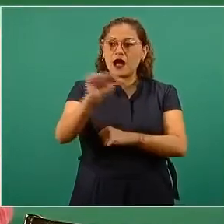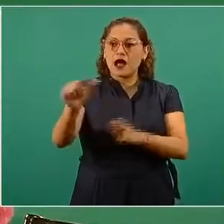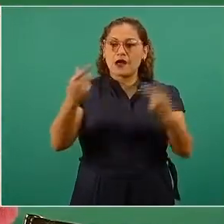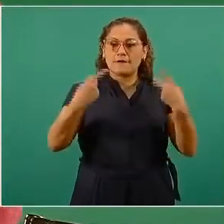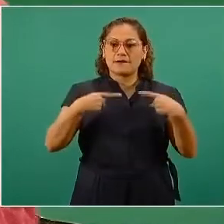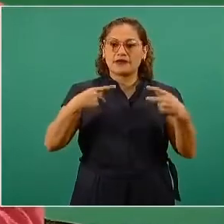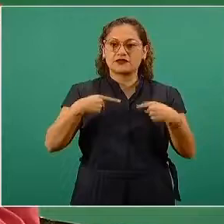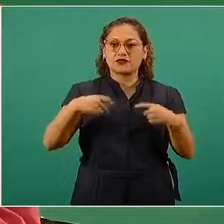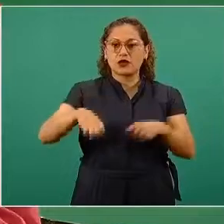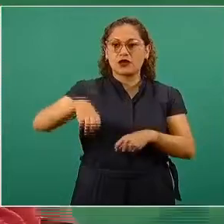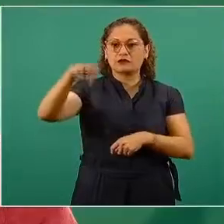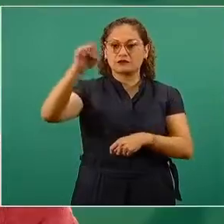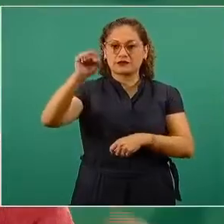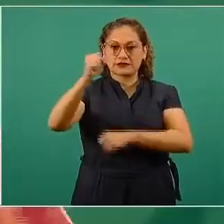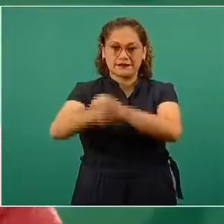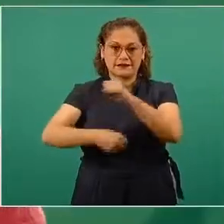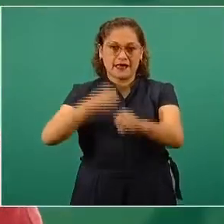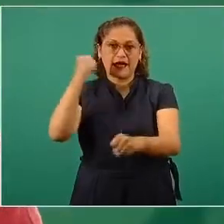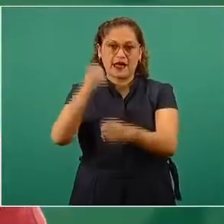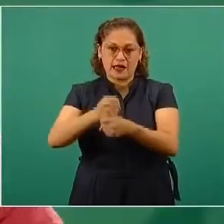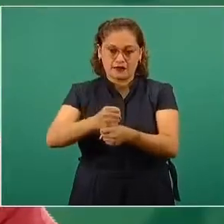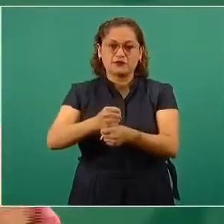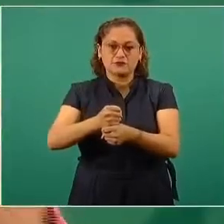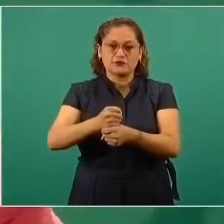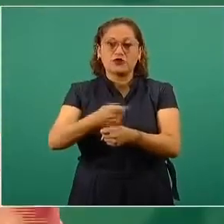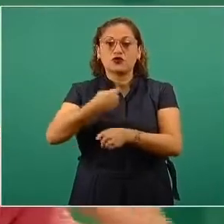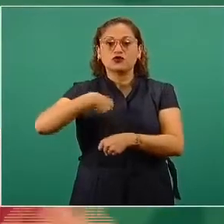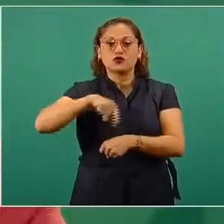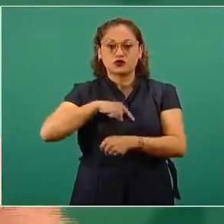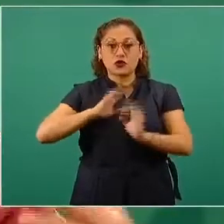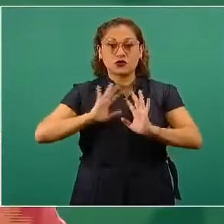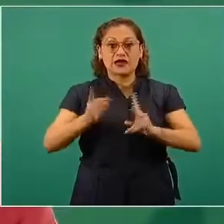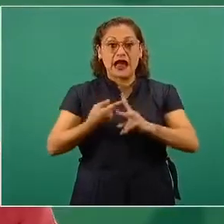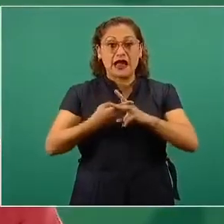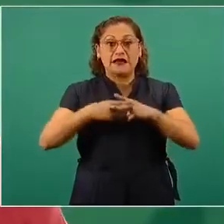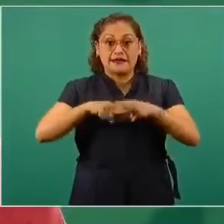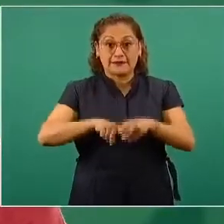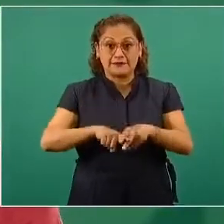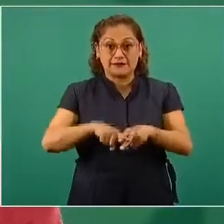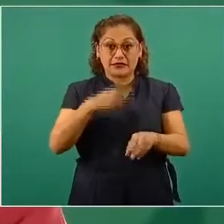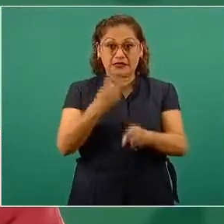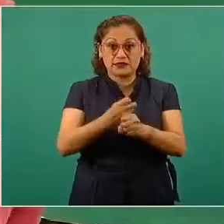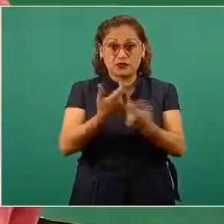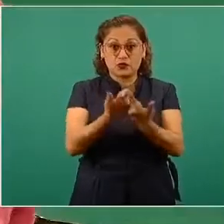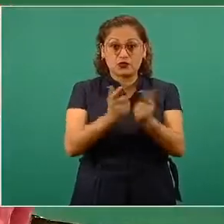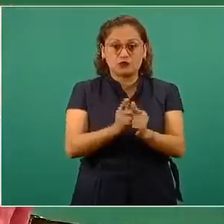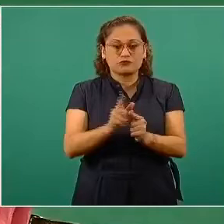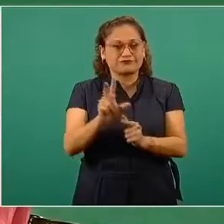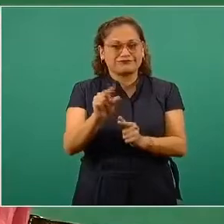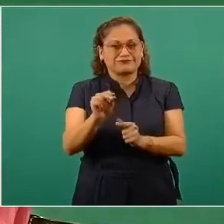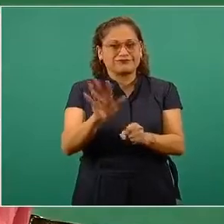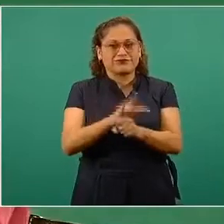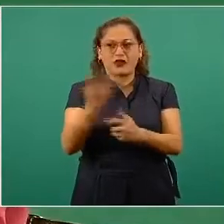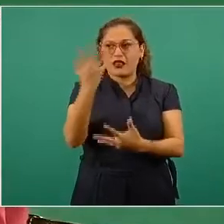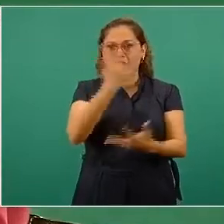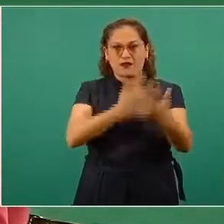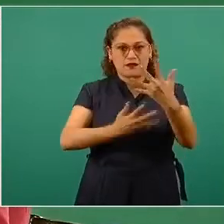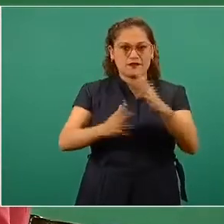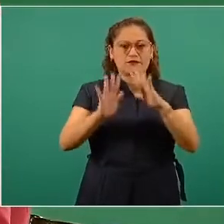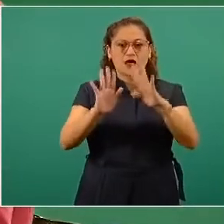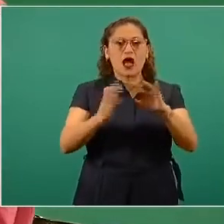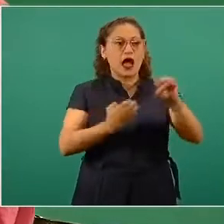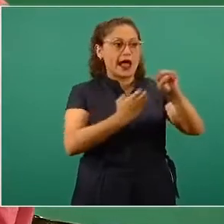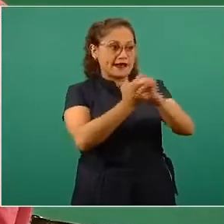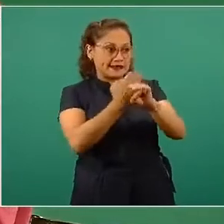queremos empezar con el segundo bloque porque esto podría hacer confuso el proceso de vacunación. En algunas entidades federativas ya hemos